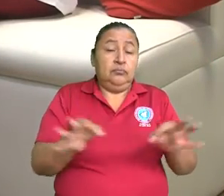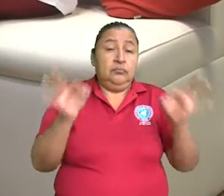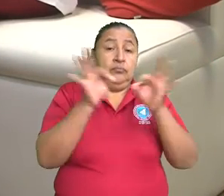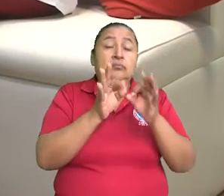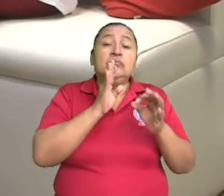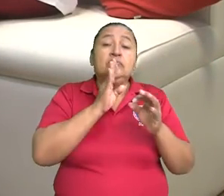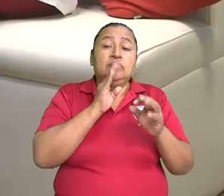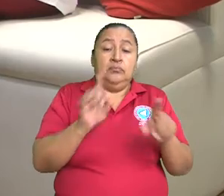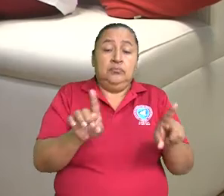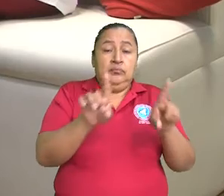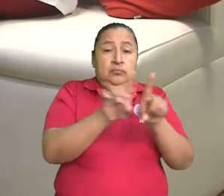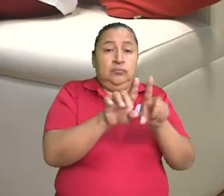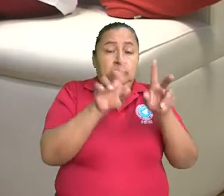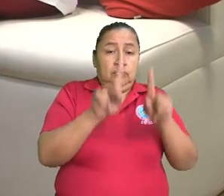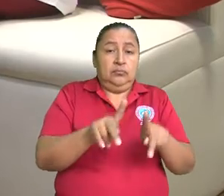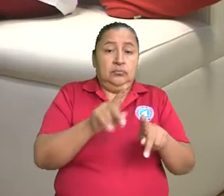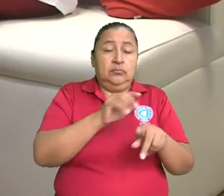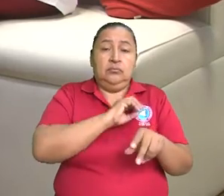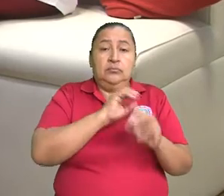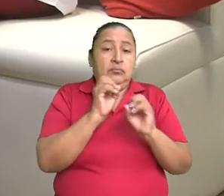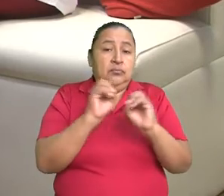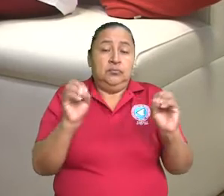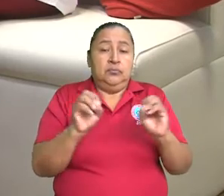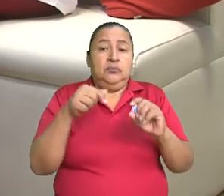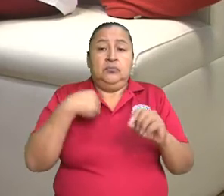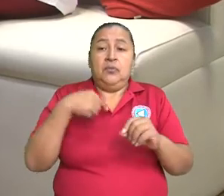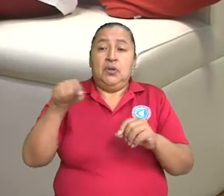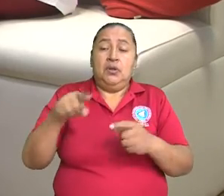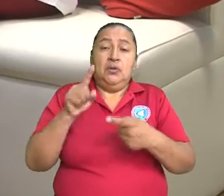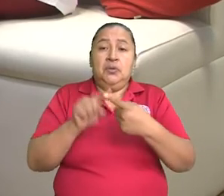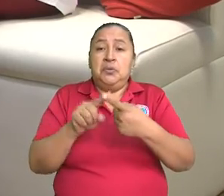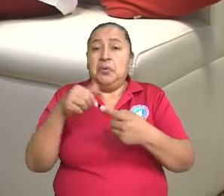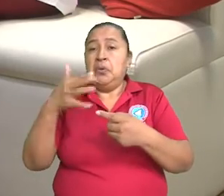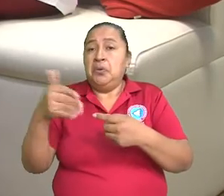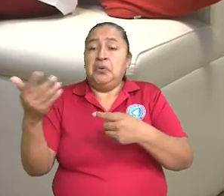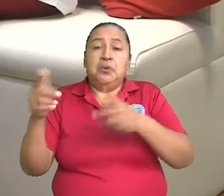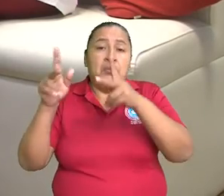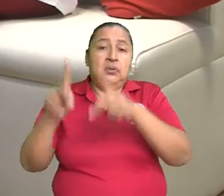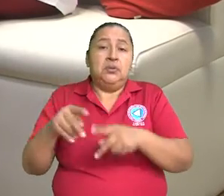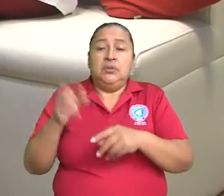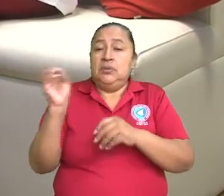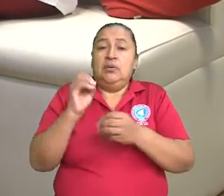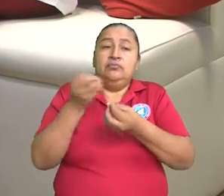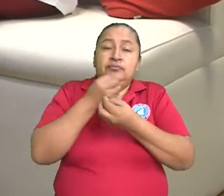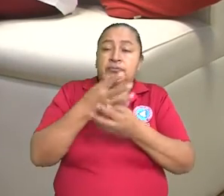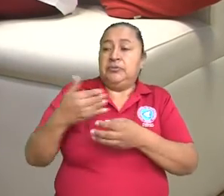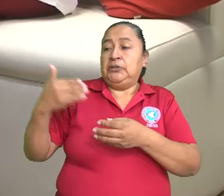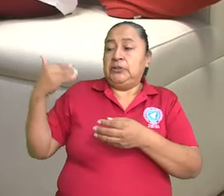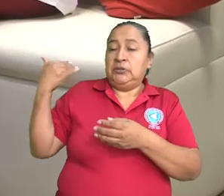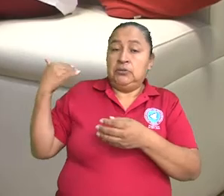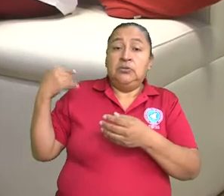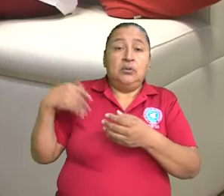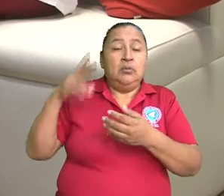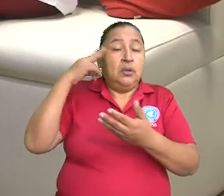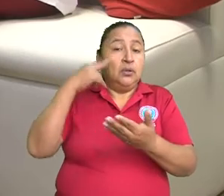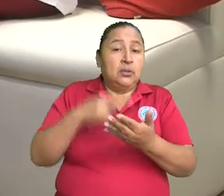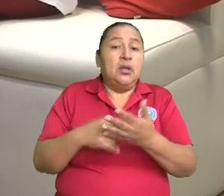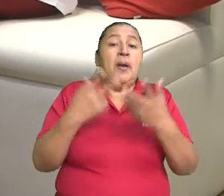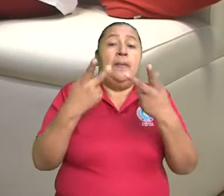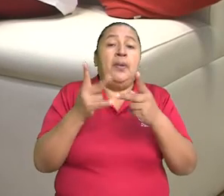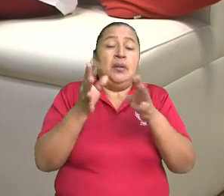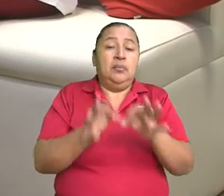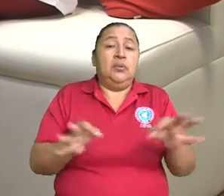hablar con la pareja, pero ninguna pareja va a decir, yo estuve con qué, o sea, nadie va a contar su historial. Así es, por eso es importante.